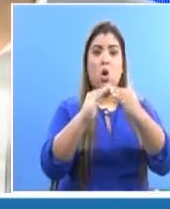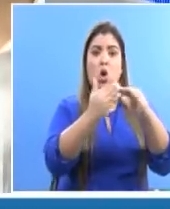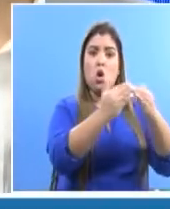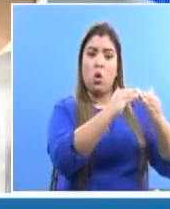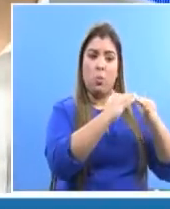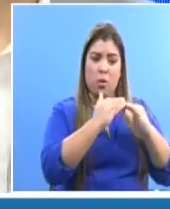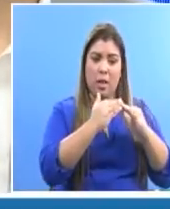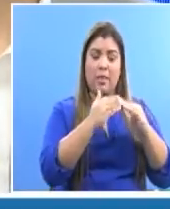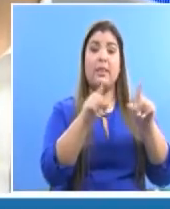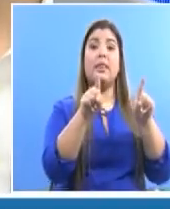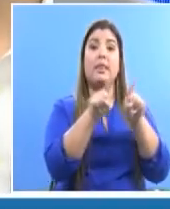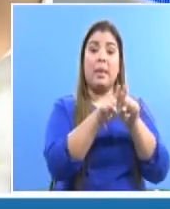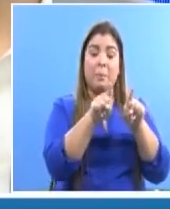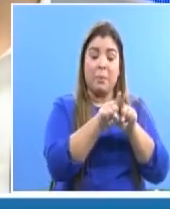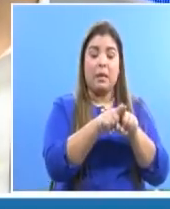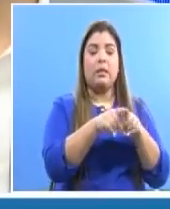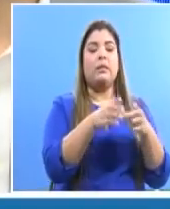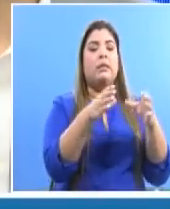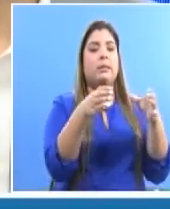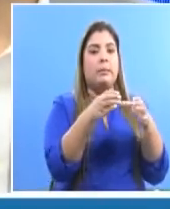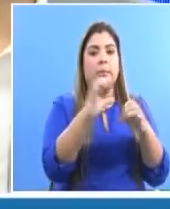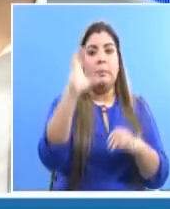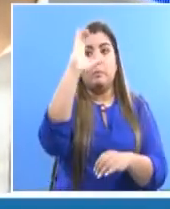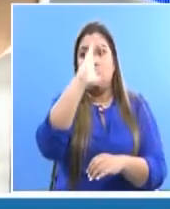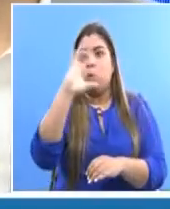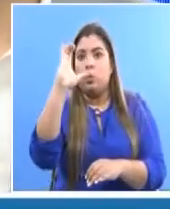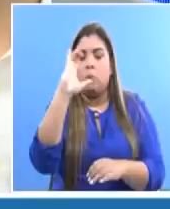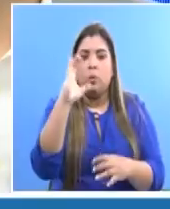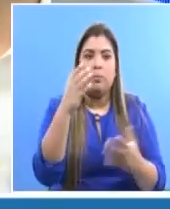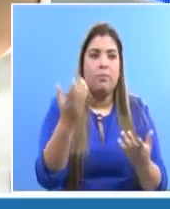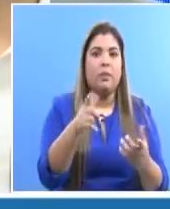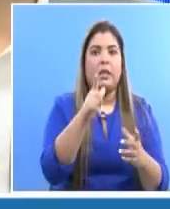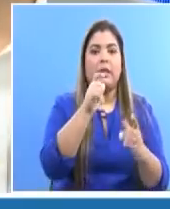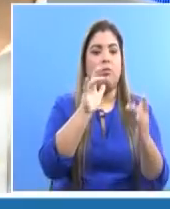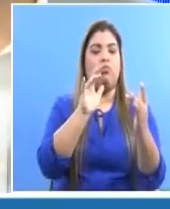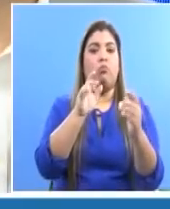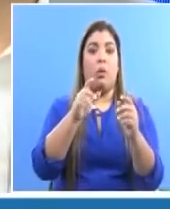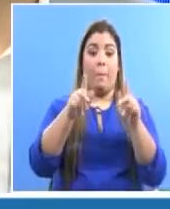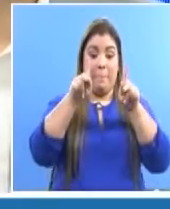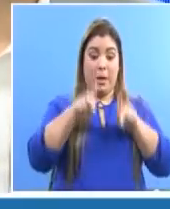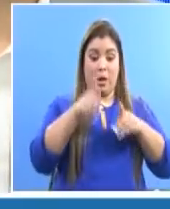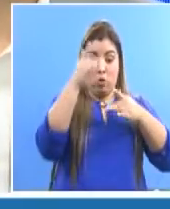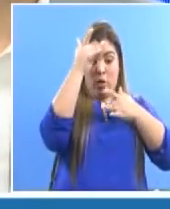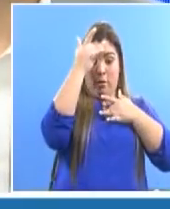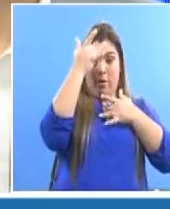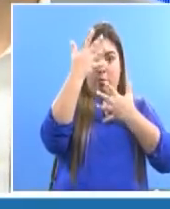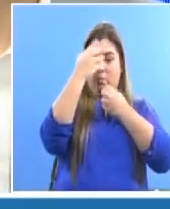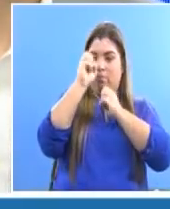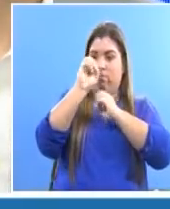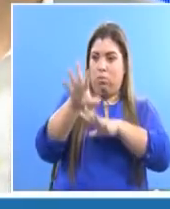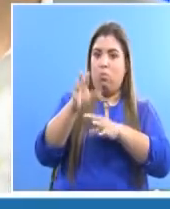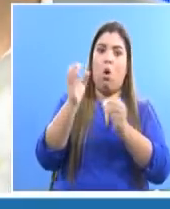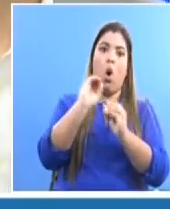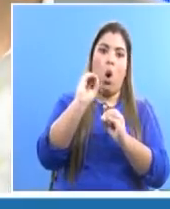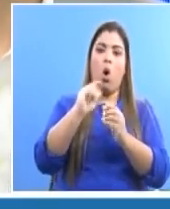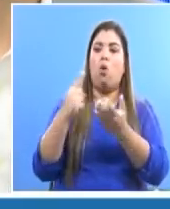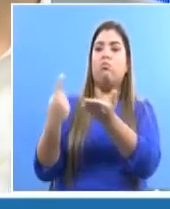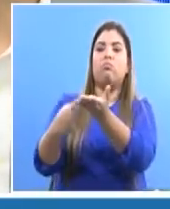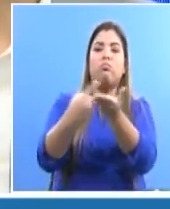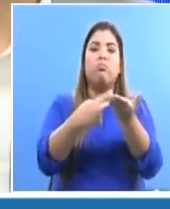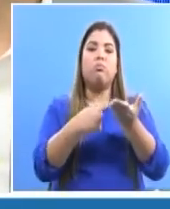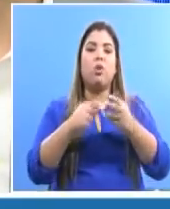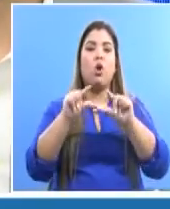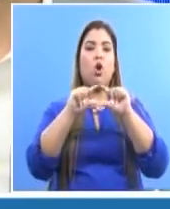y también la búsqueda que se está haciendo de contactos de esos casos que obviamente